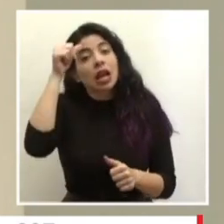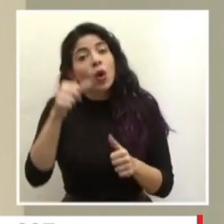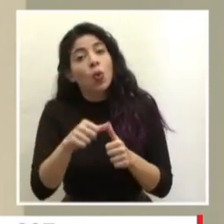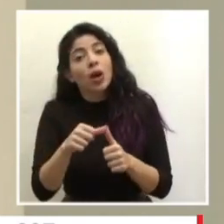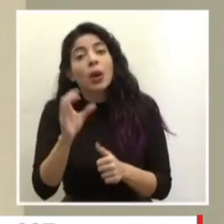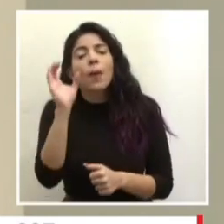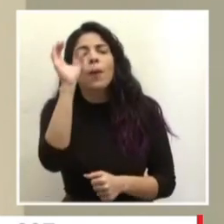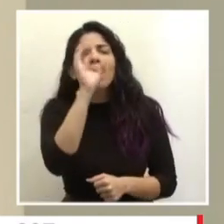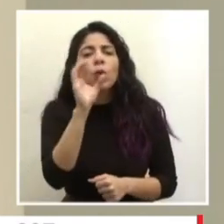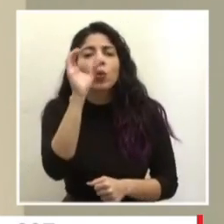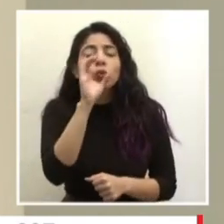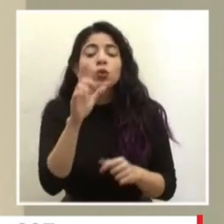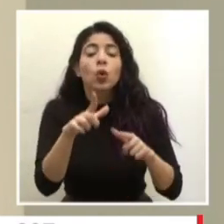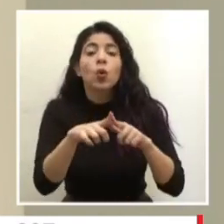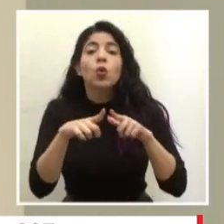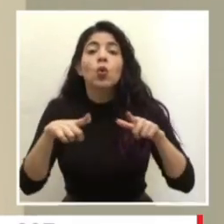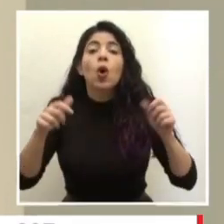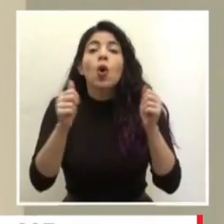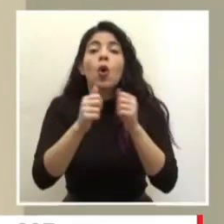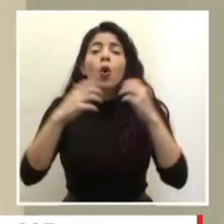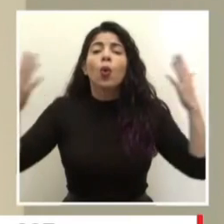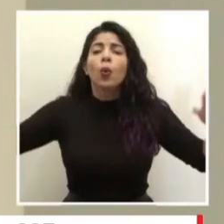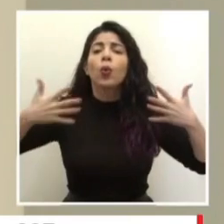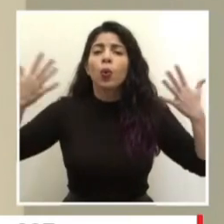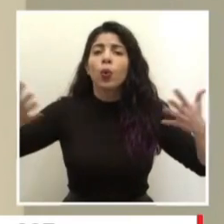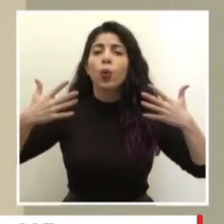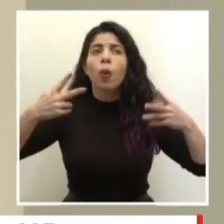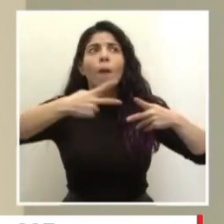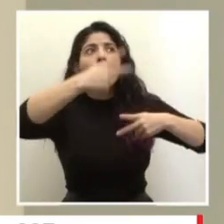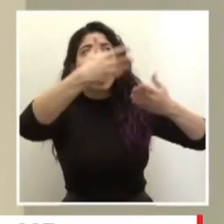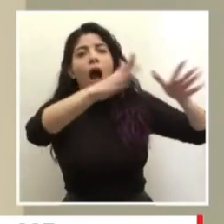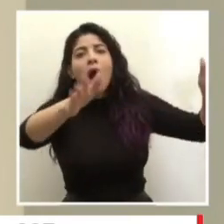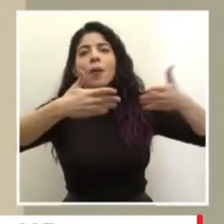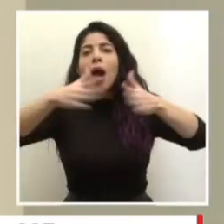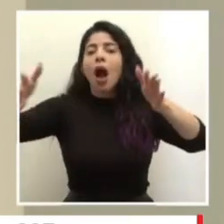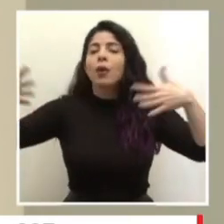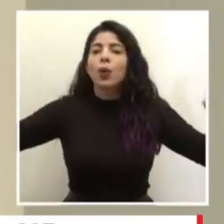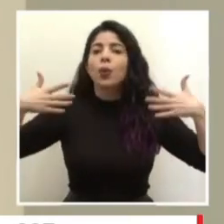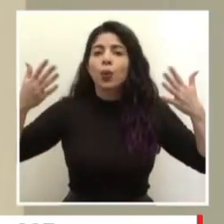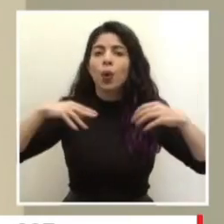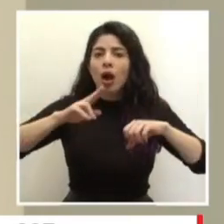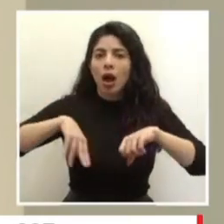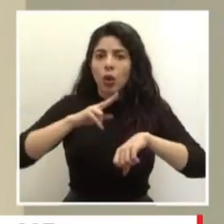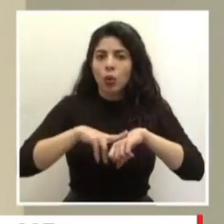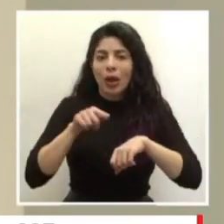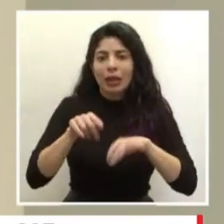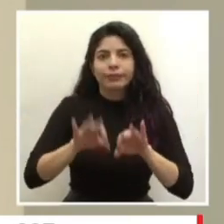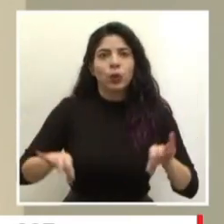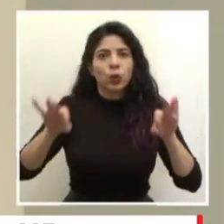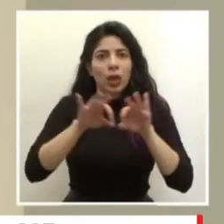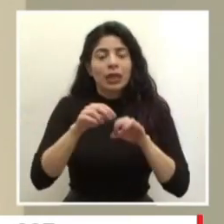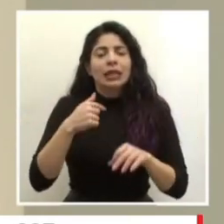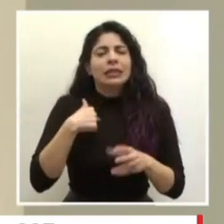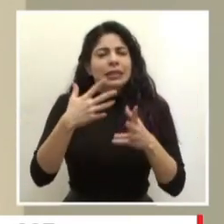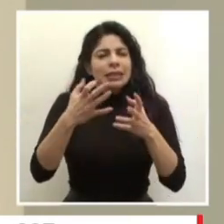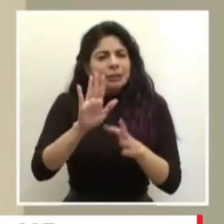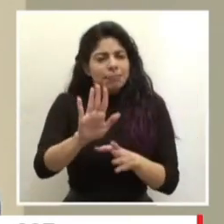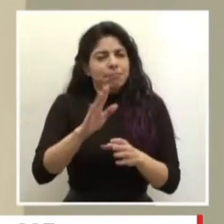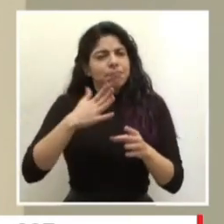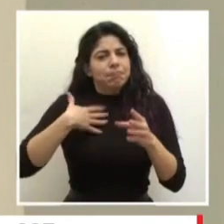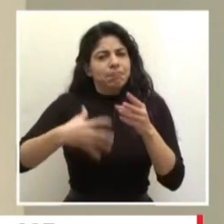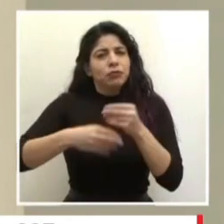busca que sean lugares lo más ventilados posibles, que exista una buena ventilación. Y a mí quiero hacer una acotación,